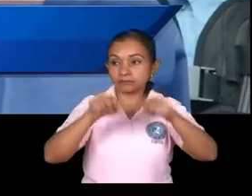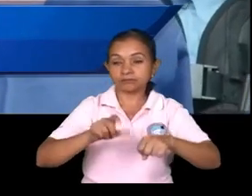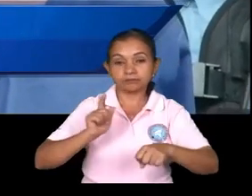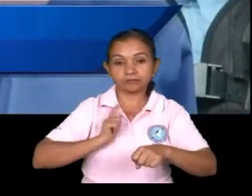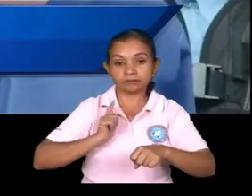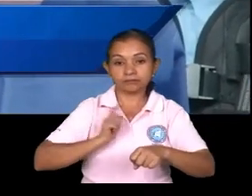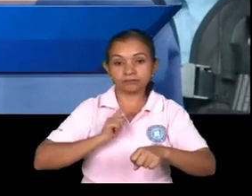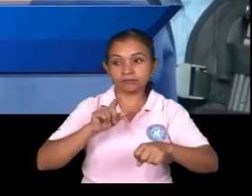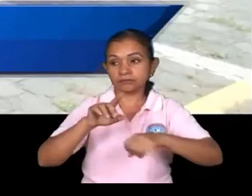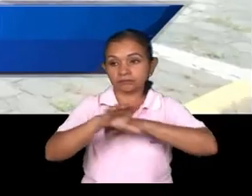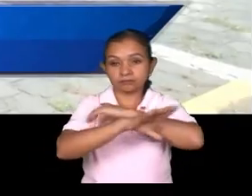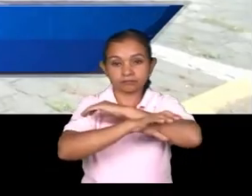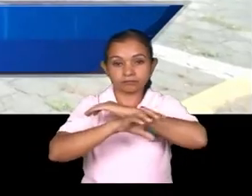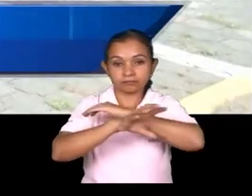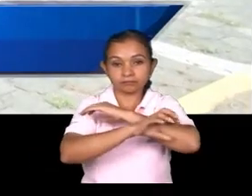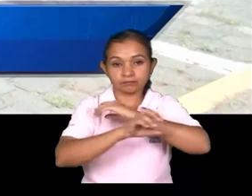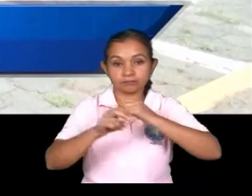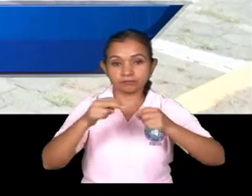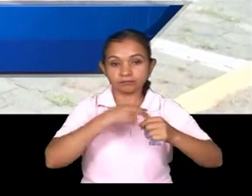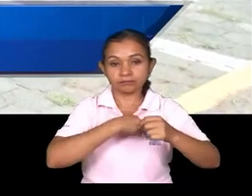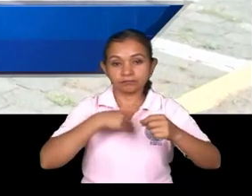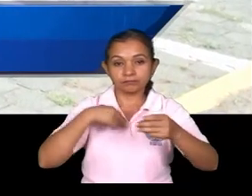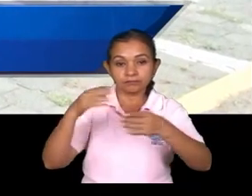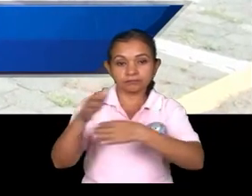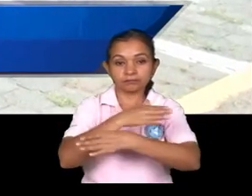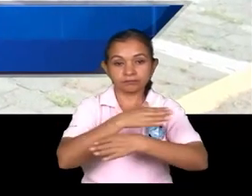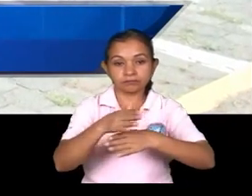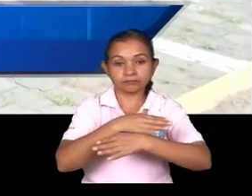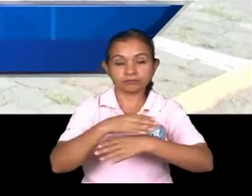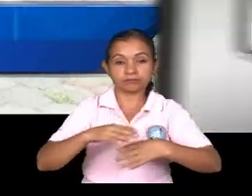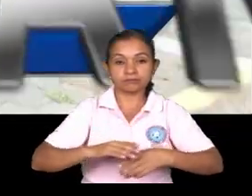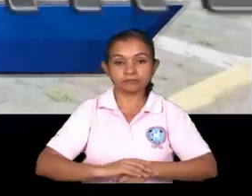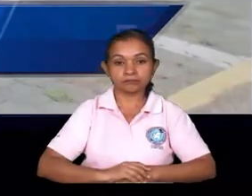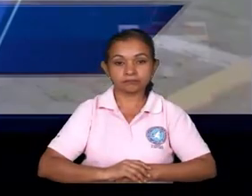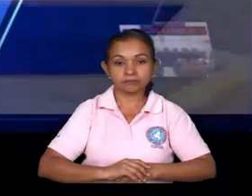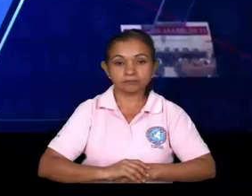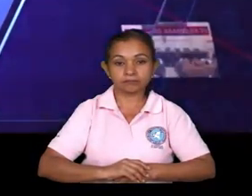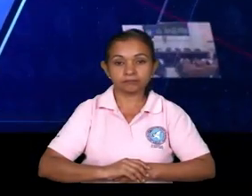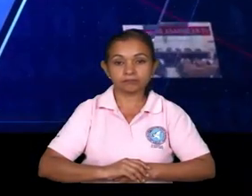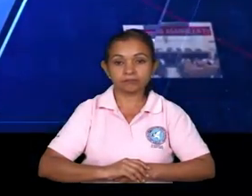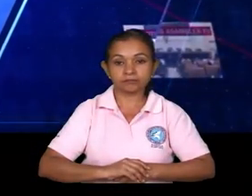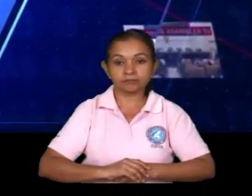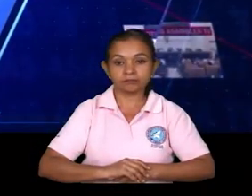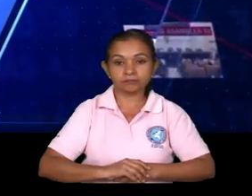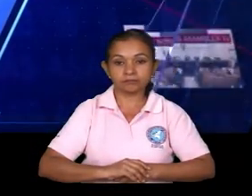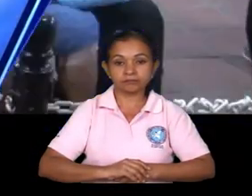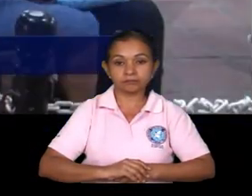a delincuentes vinculados a diferentes delitos.